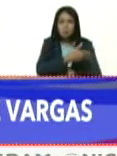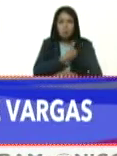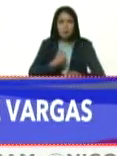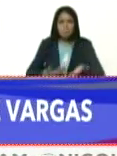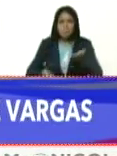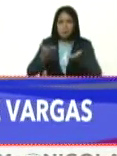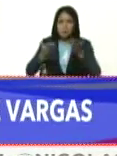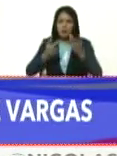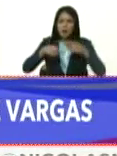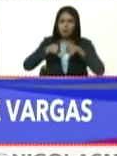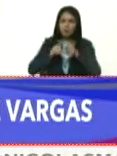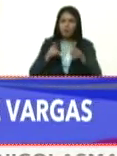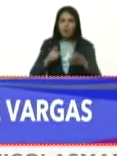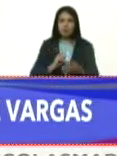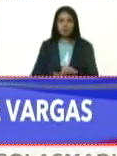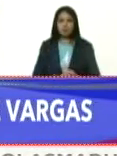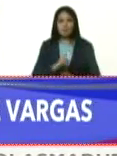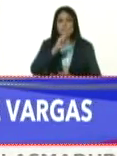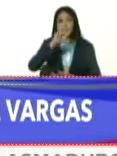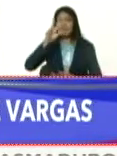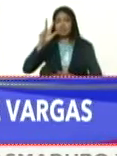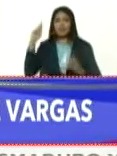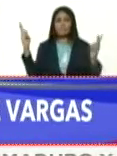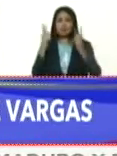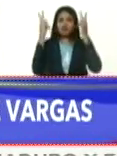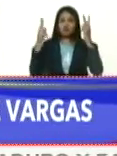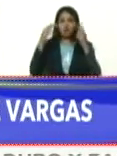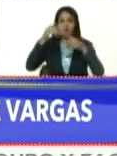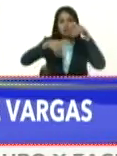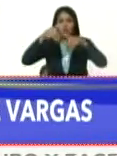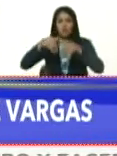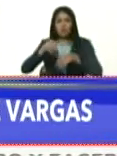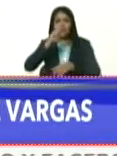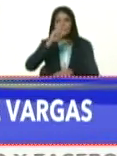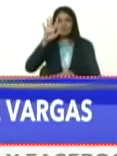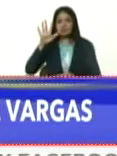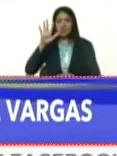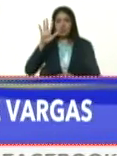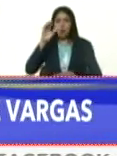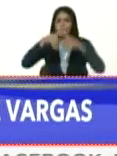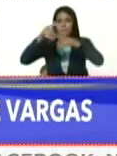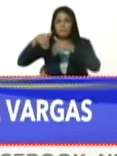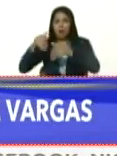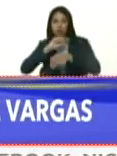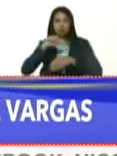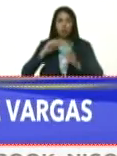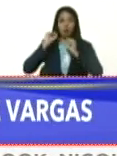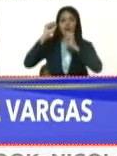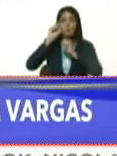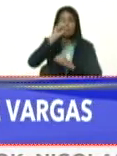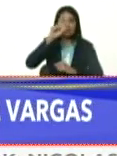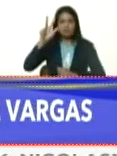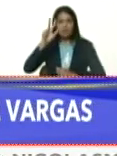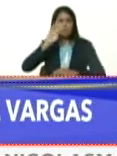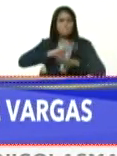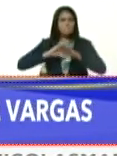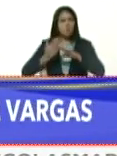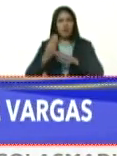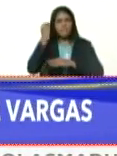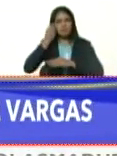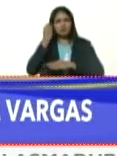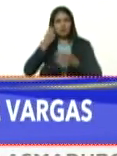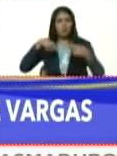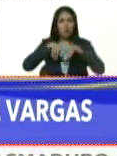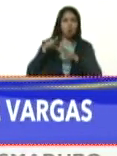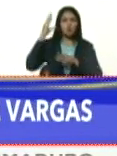balance 23 victorias electorales de 25 certámenes. Porque creemos en la